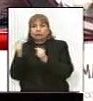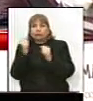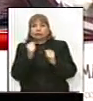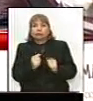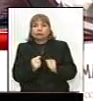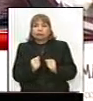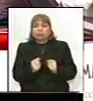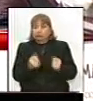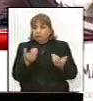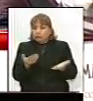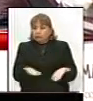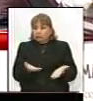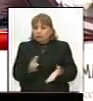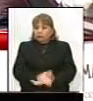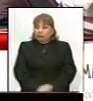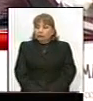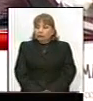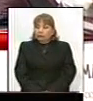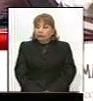este caso,